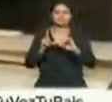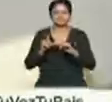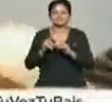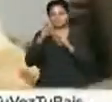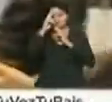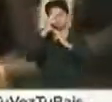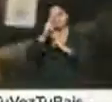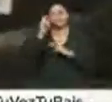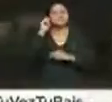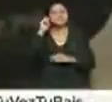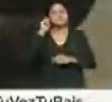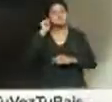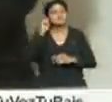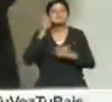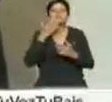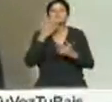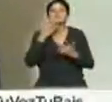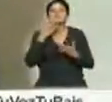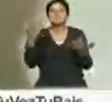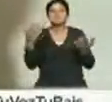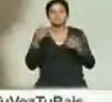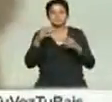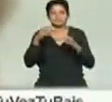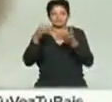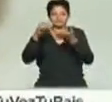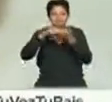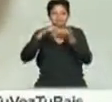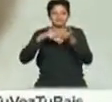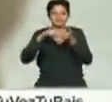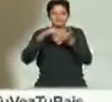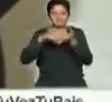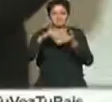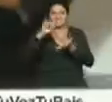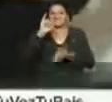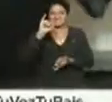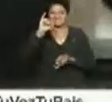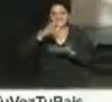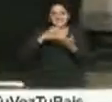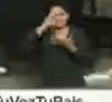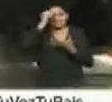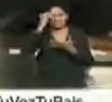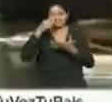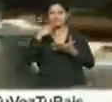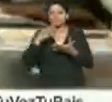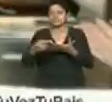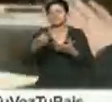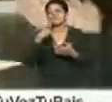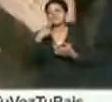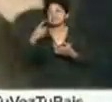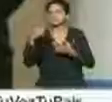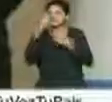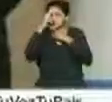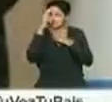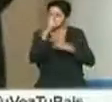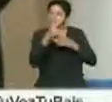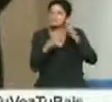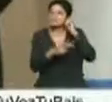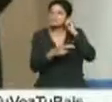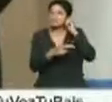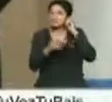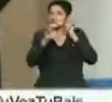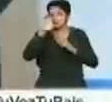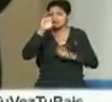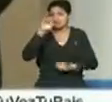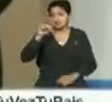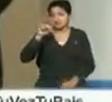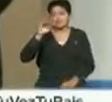género mediante la herramienta e-learning, empresa segura líder en tolerancia cero frente a la violencia hacia las mujeres. La CNT es la